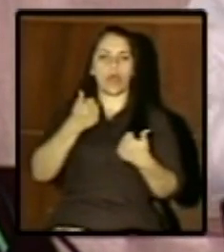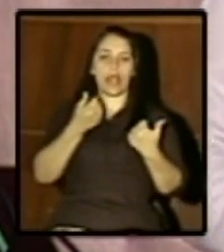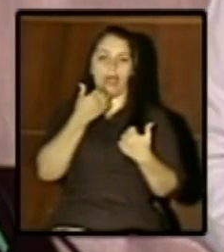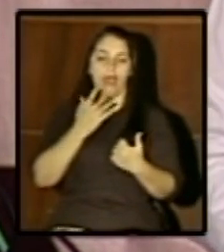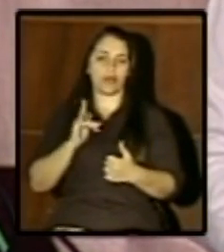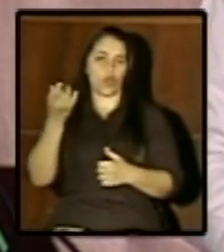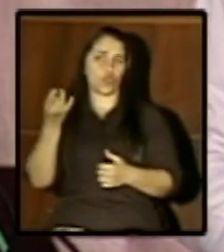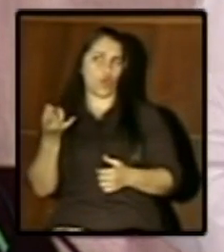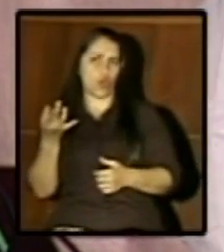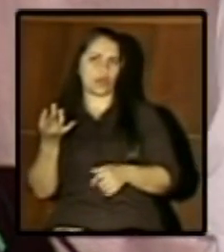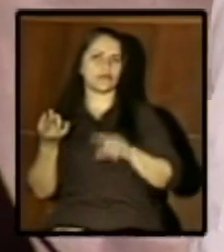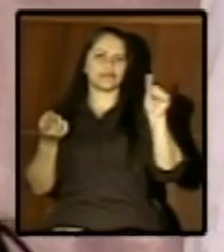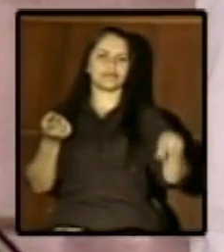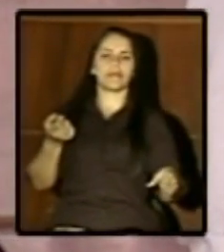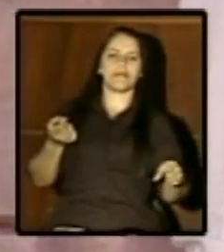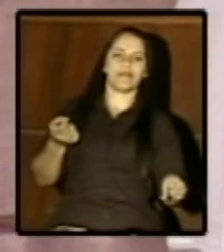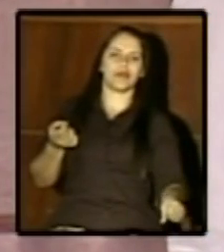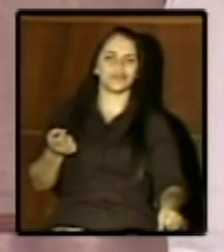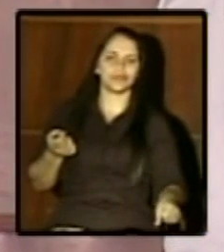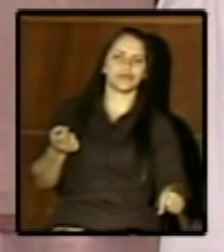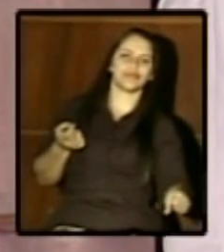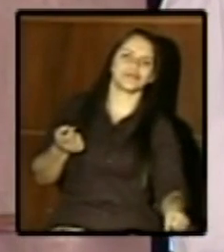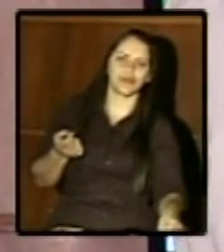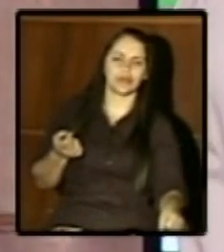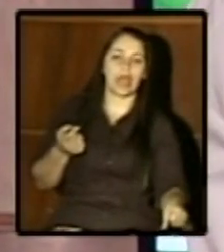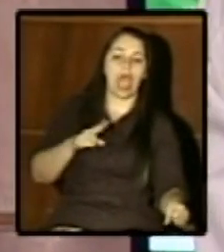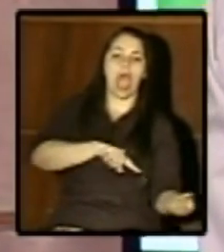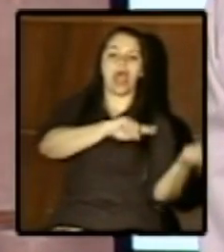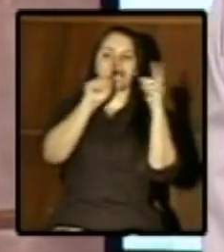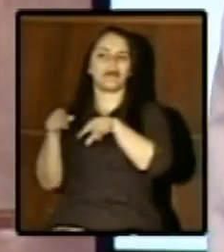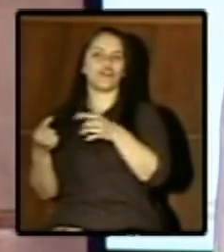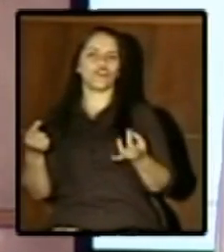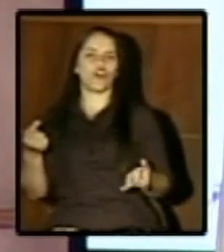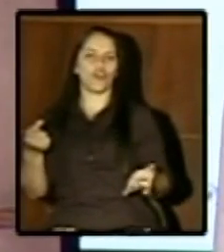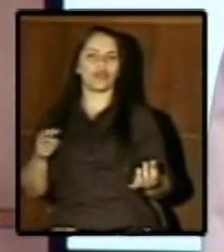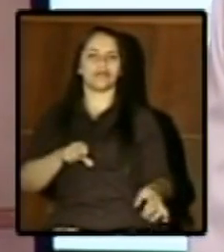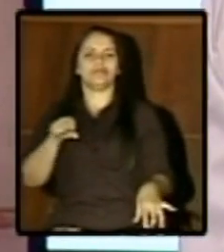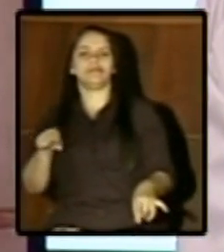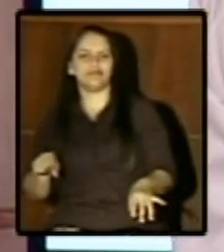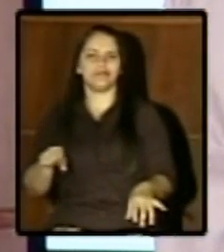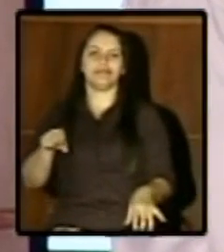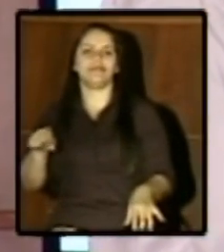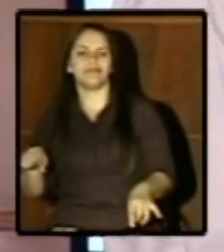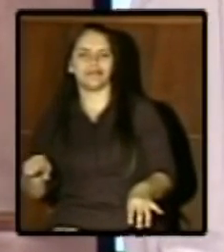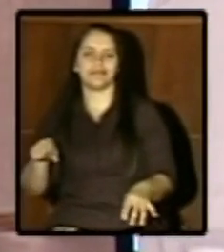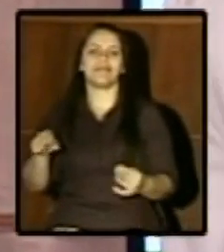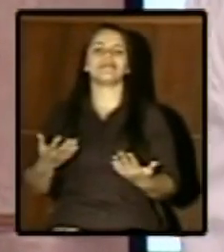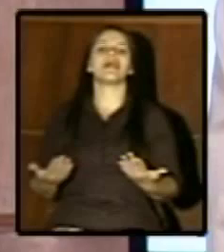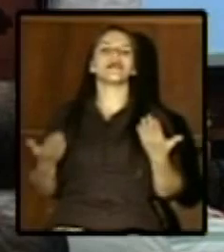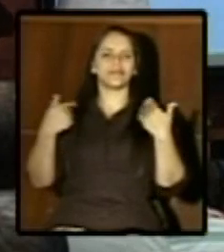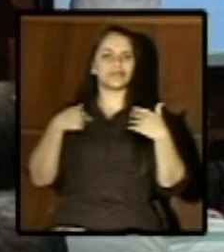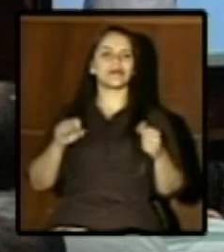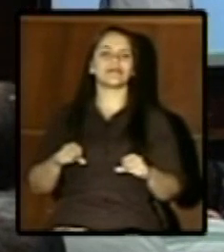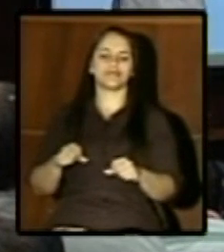mucho dolor. Y una cosa interesante, el bastón se usa al lado contrario del sitio del dolor. Porque cuando yo doy el paso, el que me